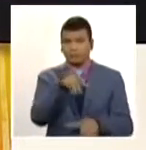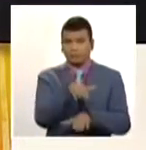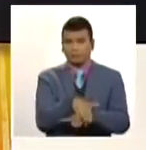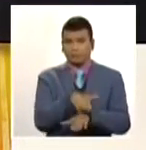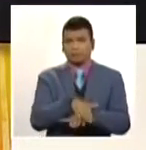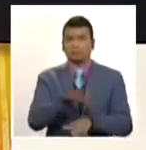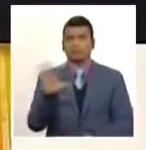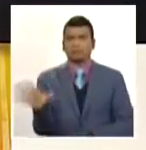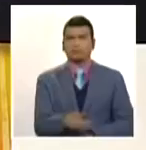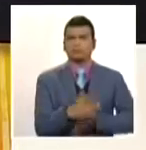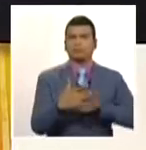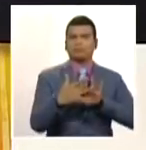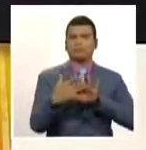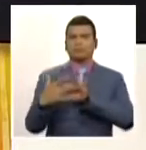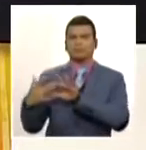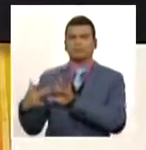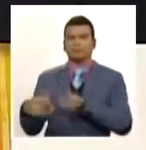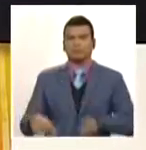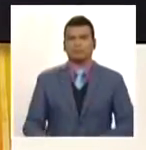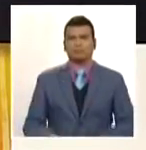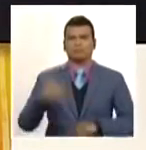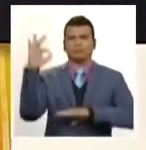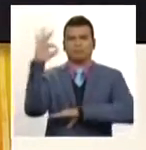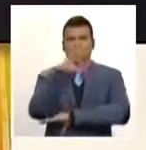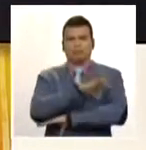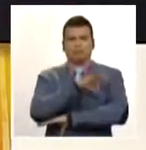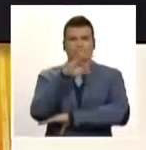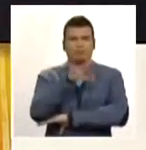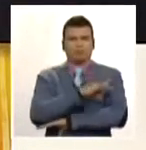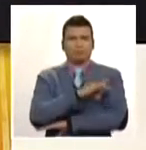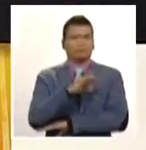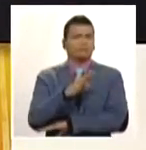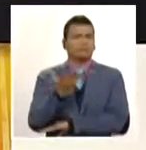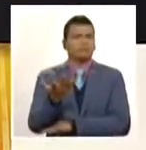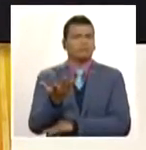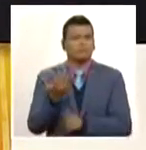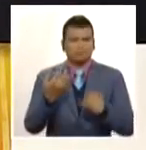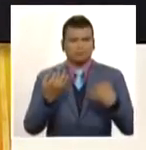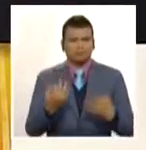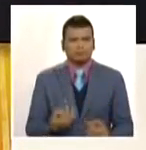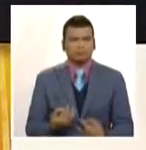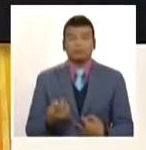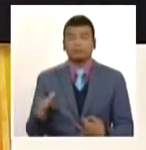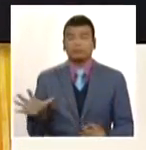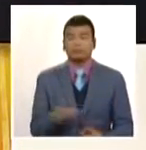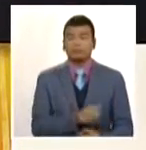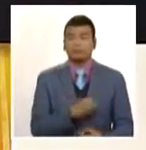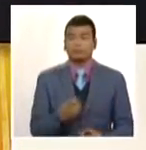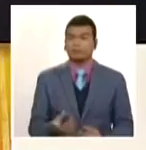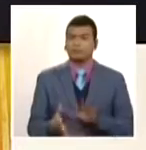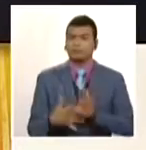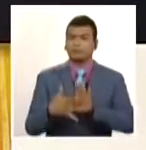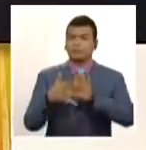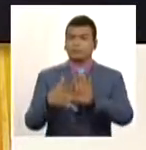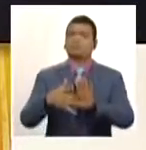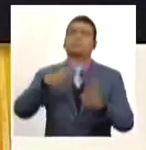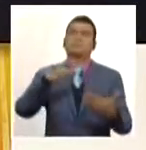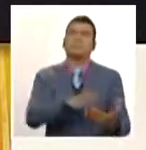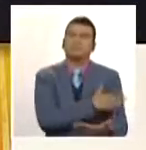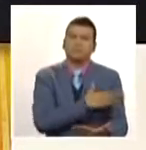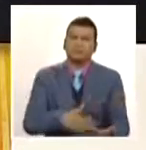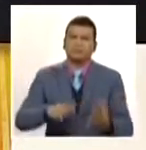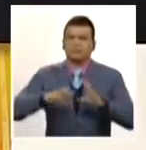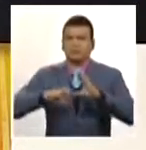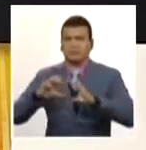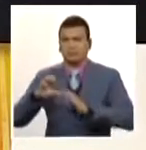tarde todos conectados con nuestro canal regional Telepacífico, porque vamos a tener la oportunidad de vivir las músicas de